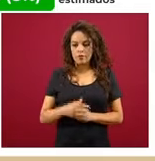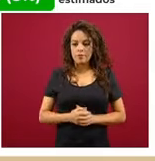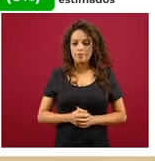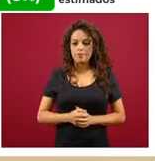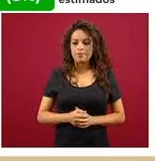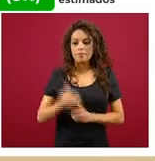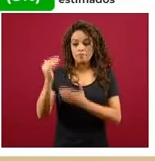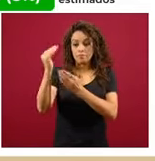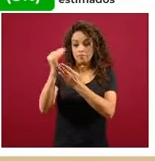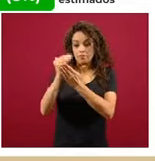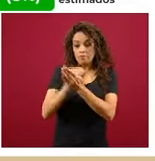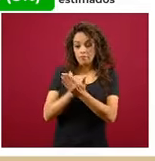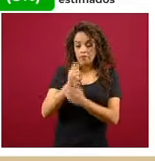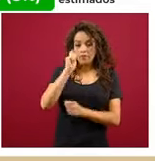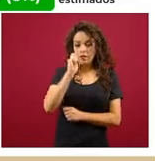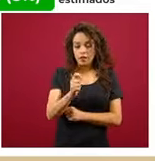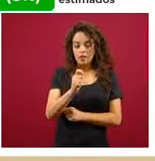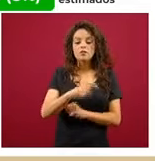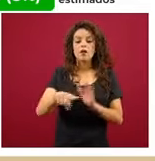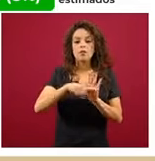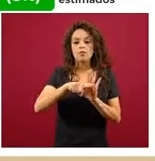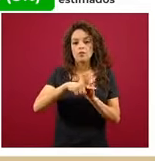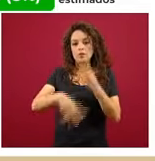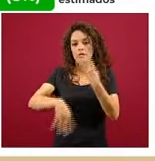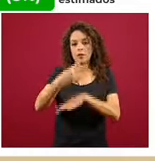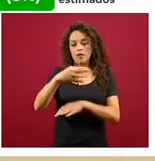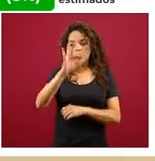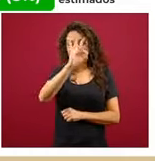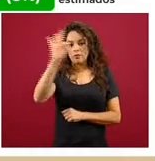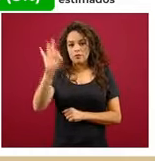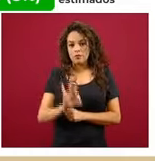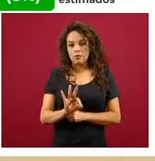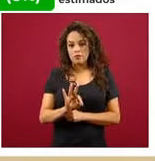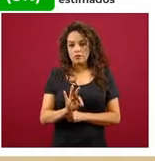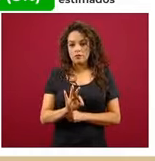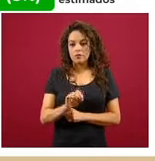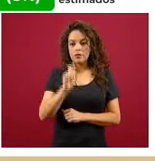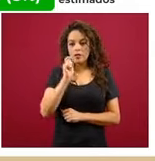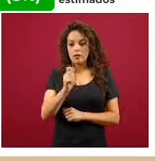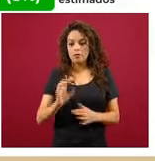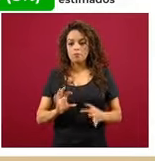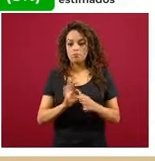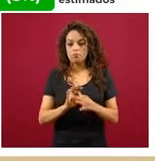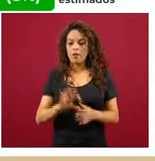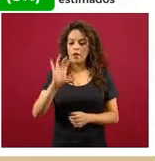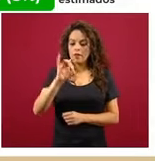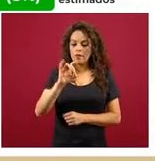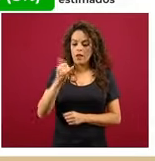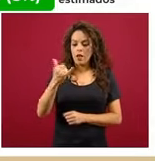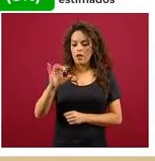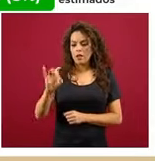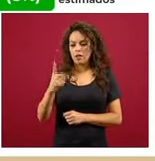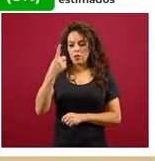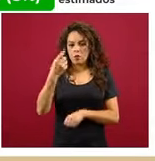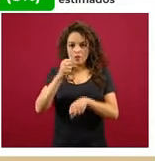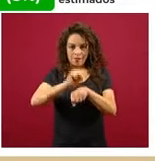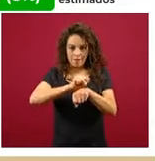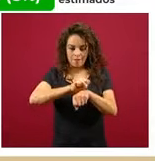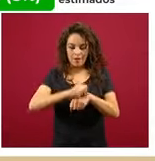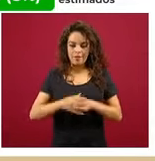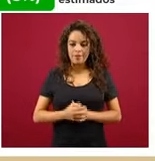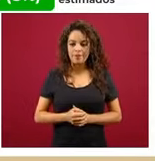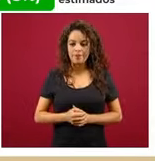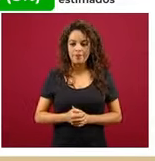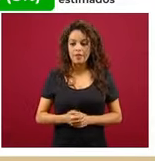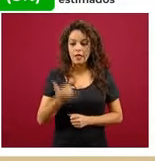en menos 14% en relación a la 30 y a la 31, y también con una